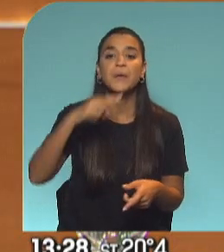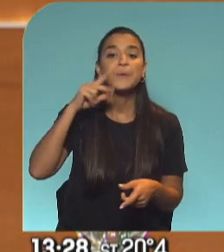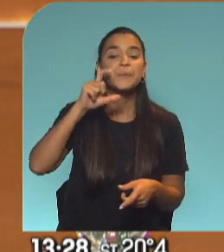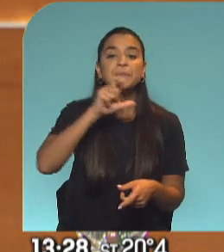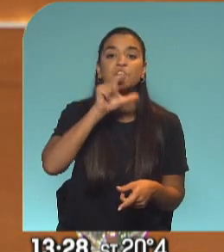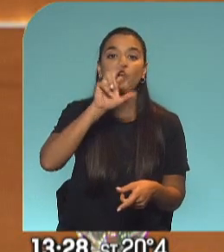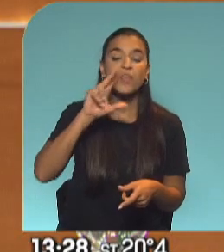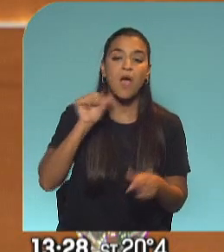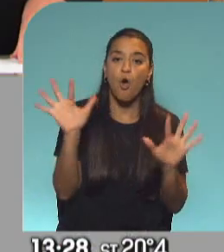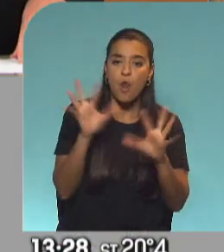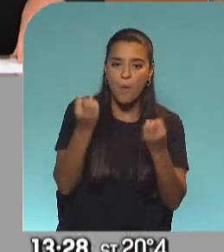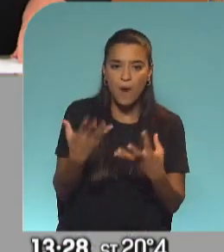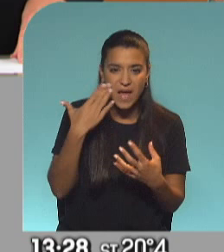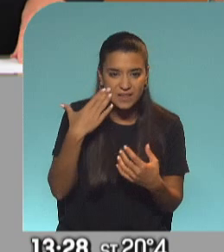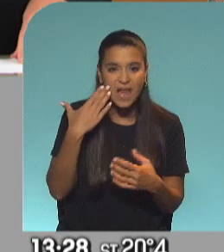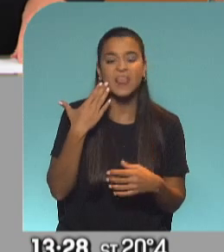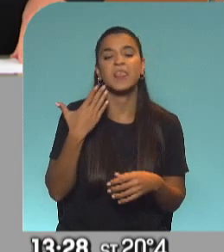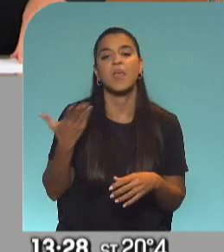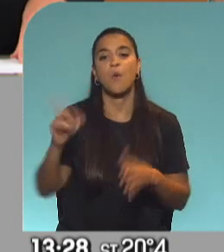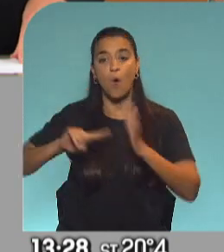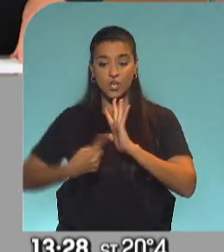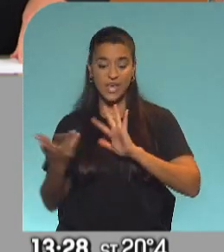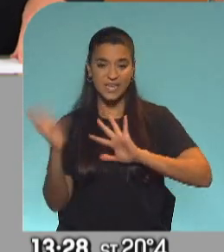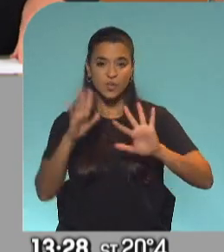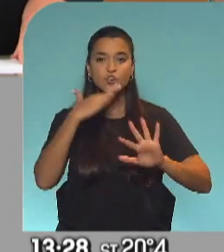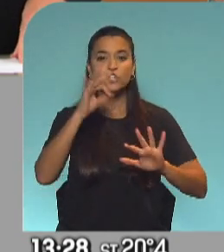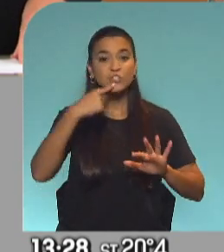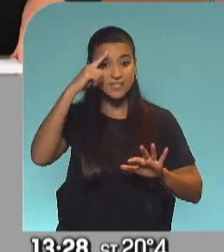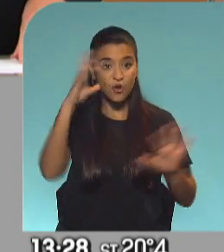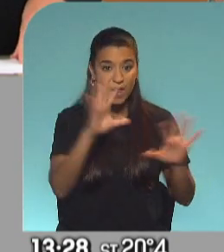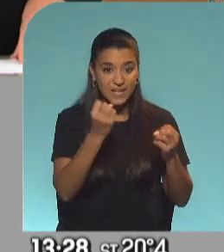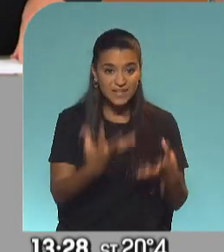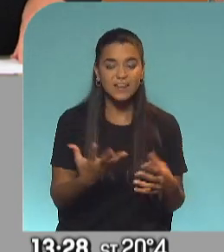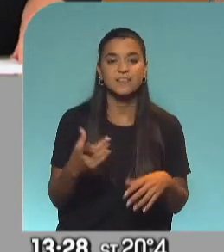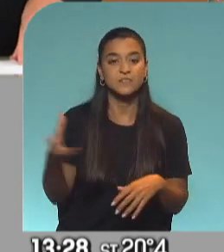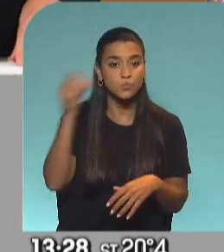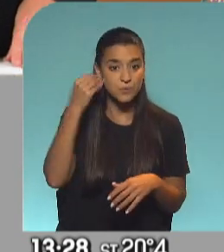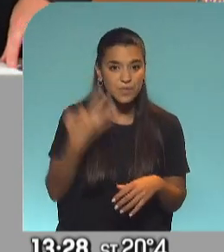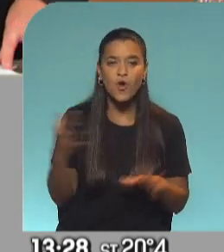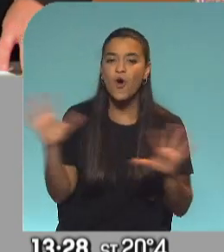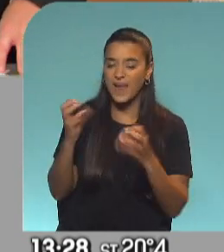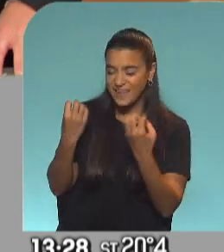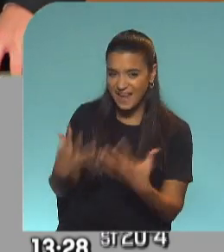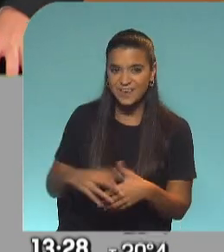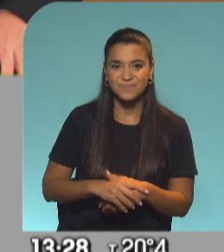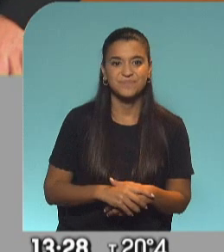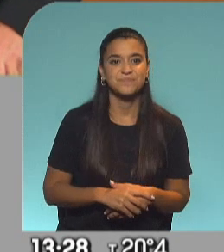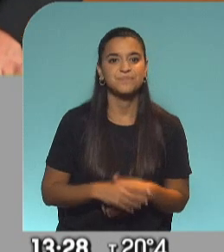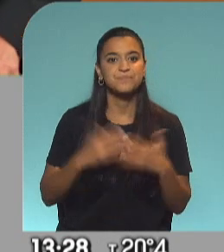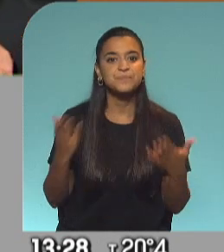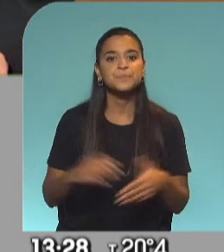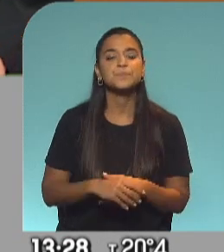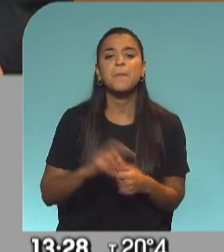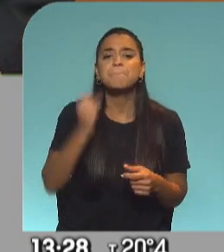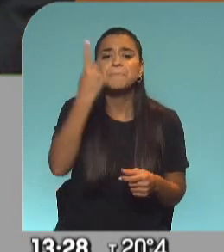Victoria, buenas tardes desde Buenos Aires. Te saluda José Nathanson. ¿Cómo te va? ¿Nos escuchas bien? Buenas tardes, José. Un placer. Bueno,